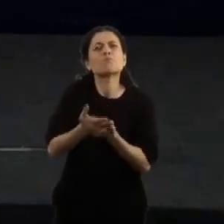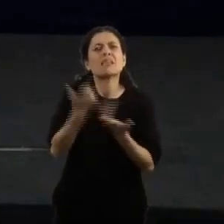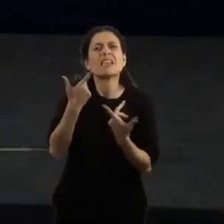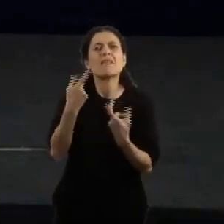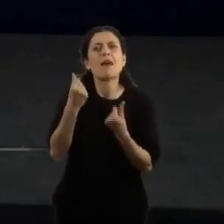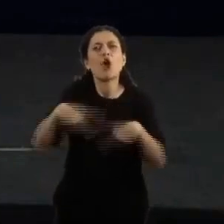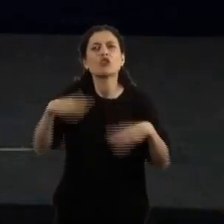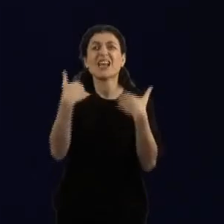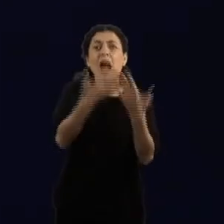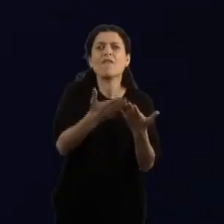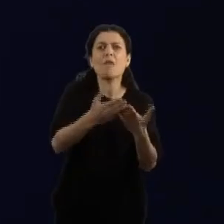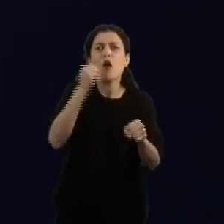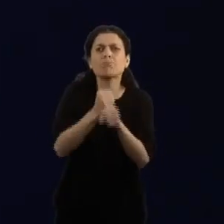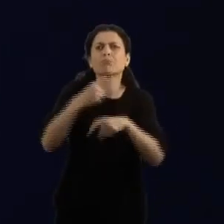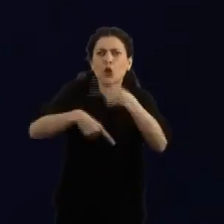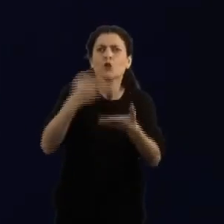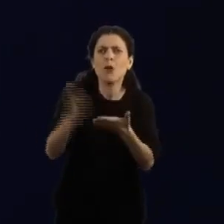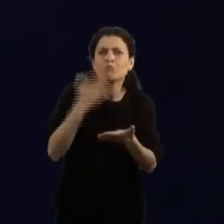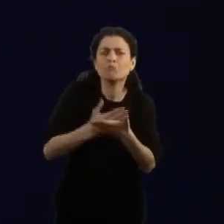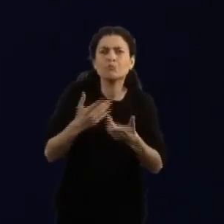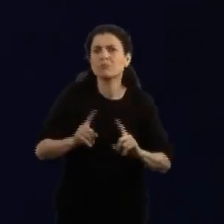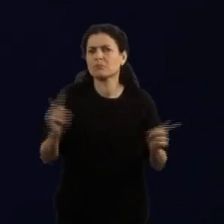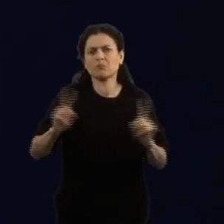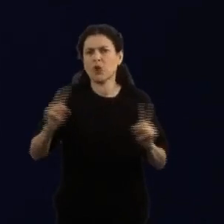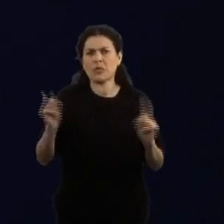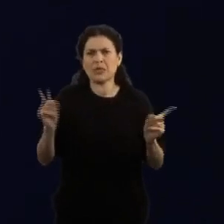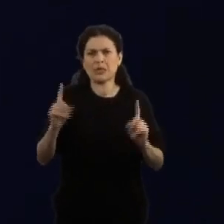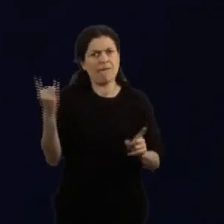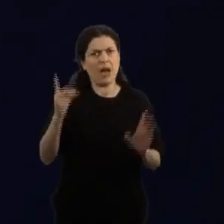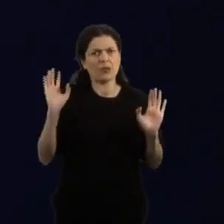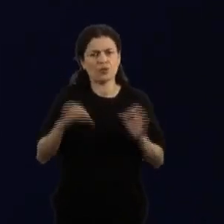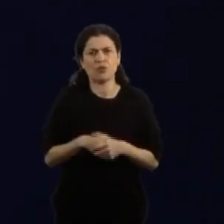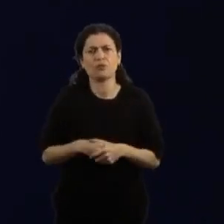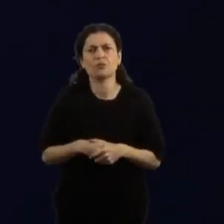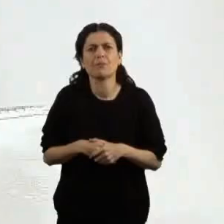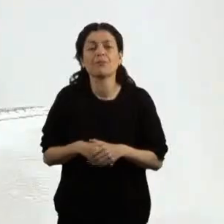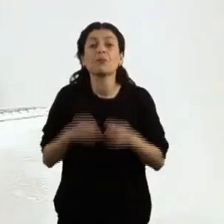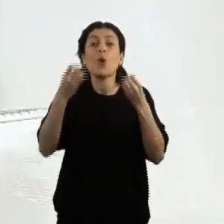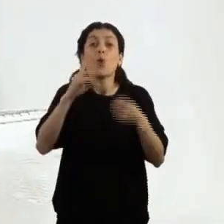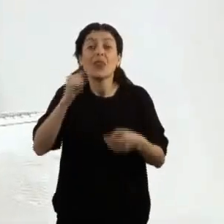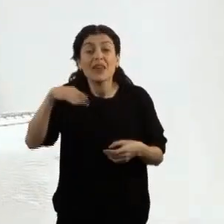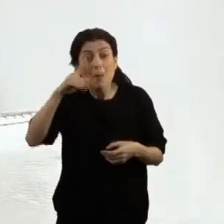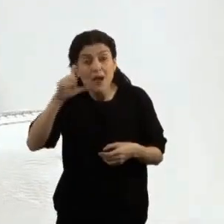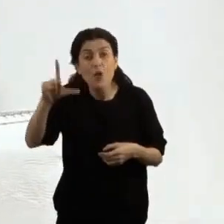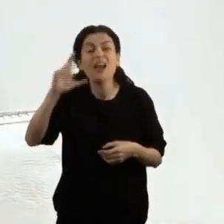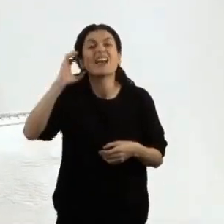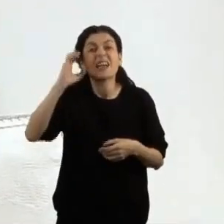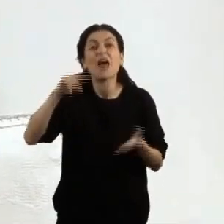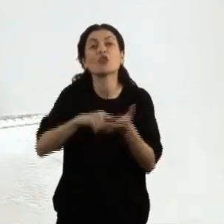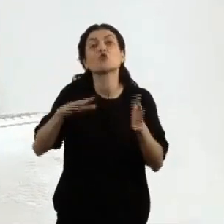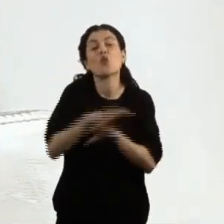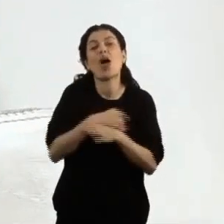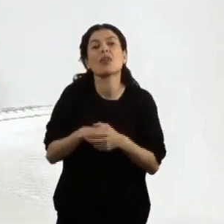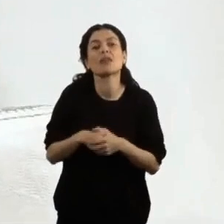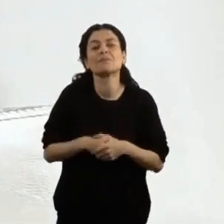factor de... No, para nada. No, para nada, para nada. Buen día, Manuel. Martín Fernández para Radio de la Ciudad. ¿Cómo andas,